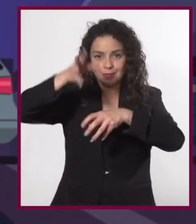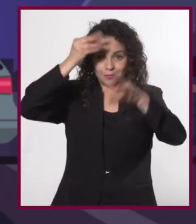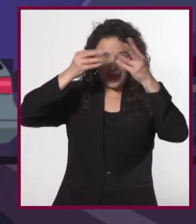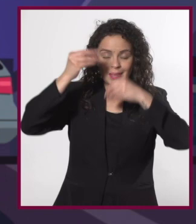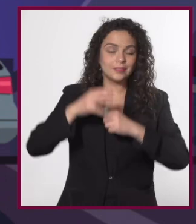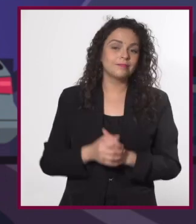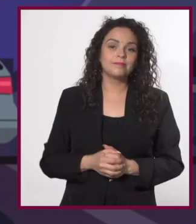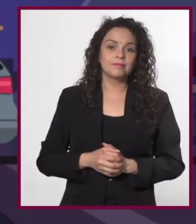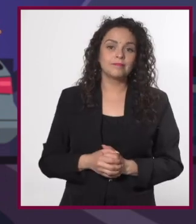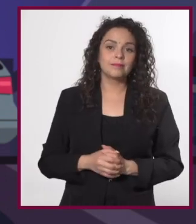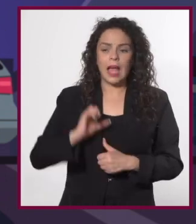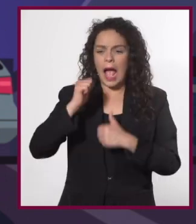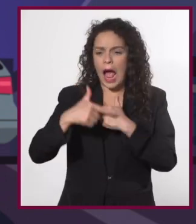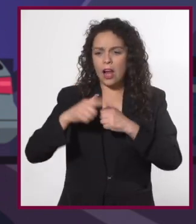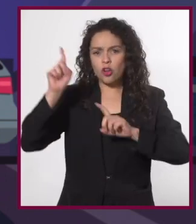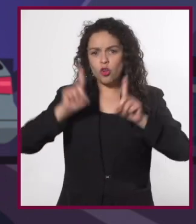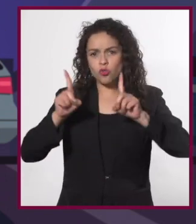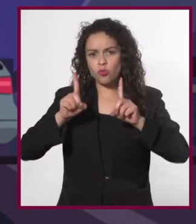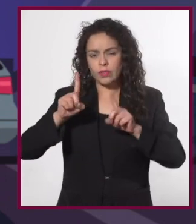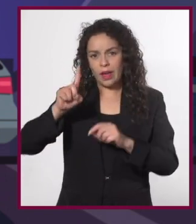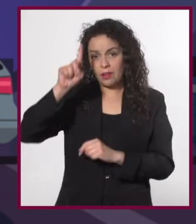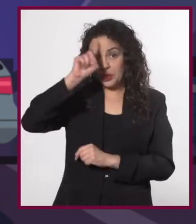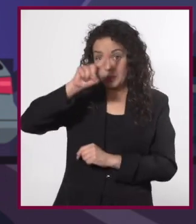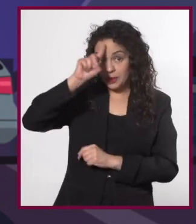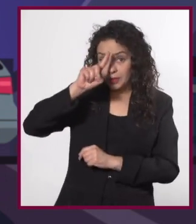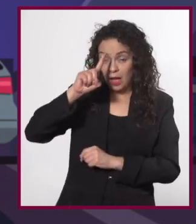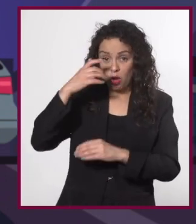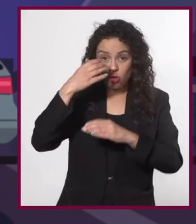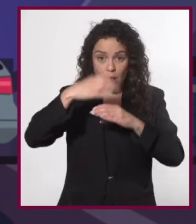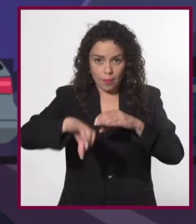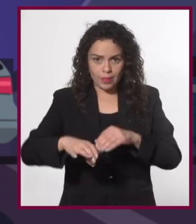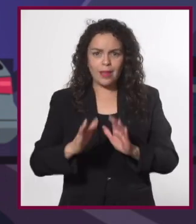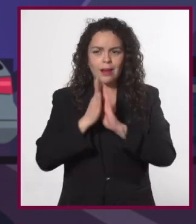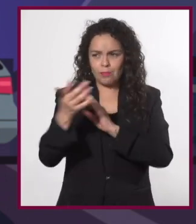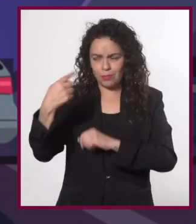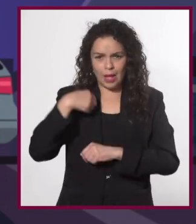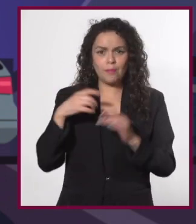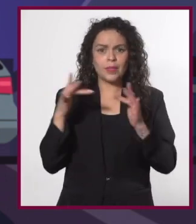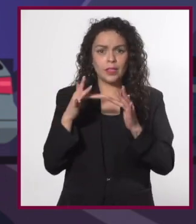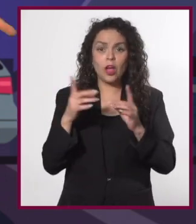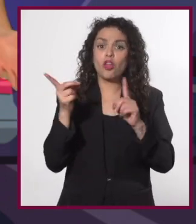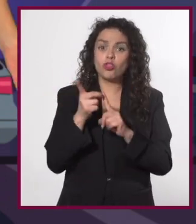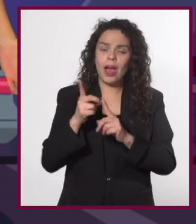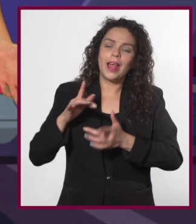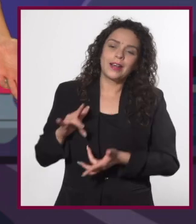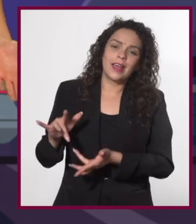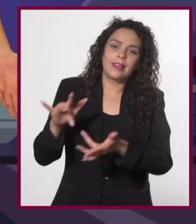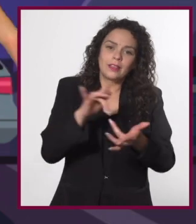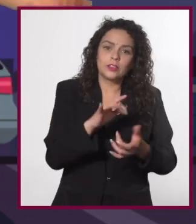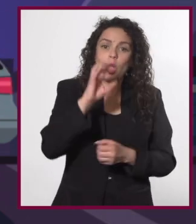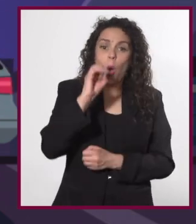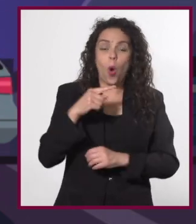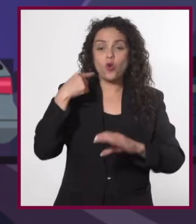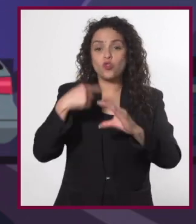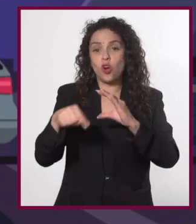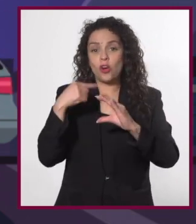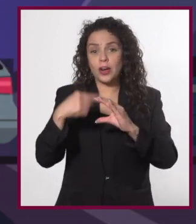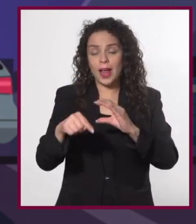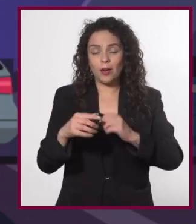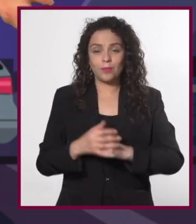conocimiento. Cualquier duda, sugerencia o comentario, no dudes en contactarnos en nuestras redes sociales o en nuestro correo